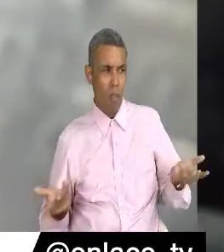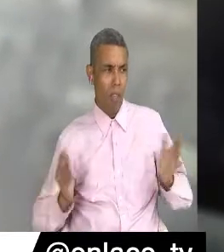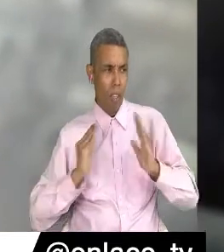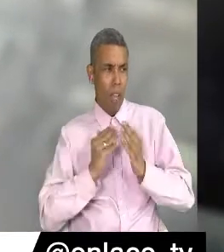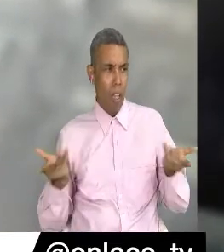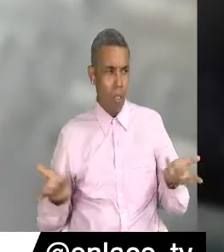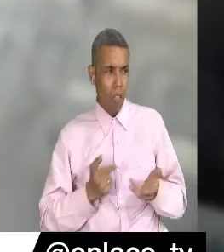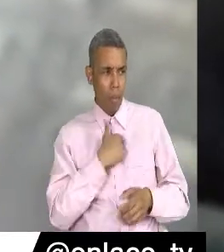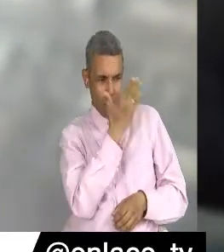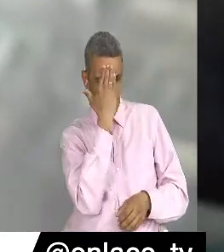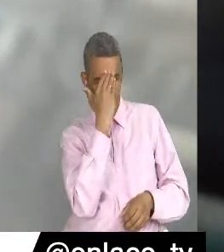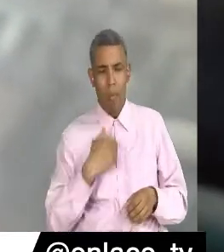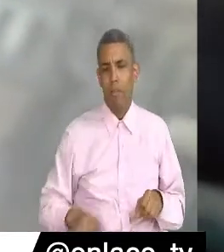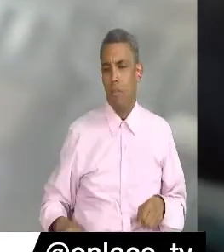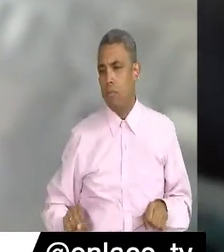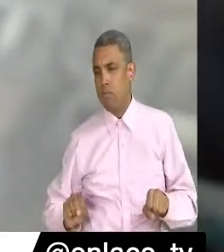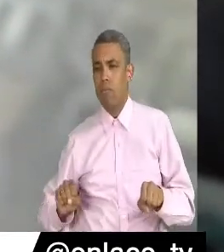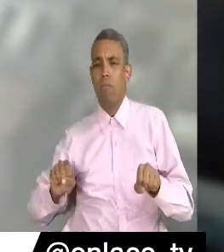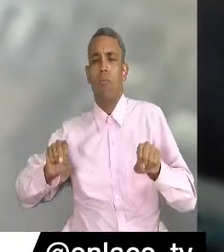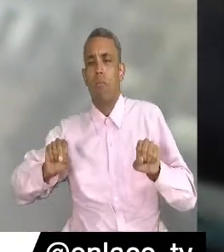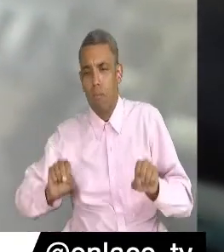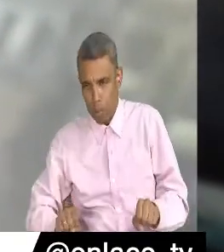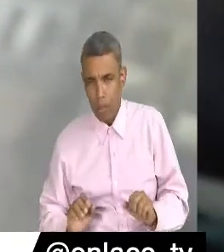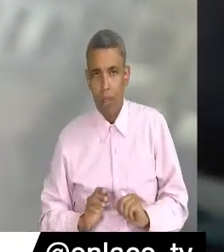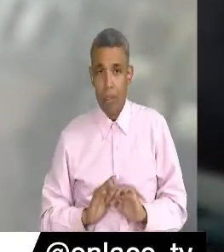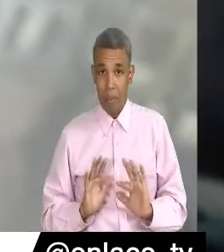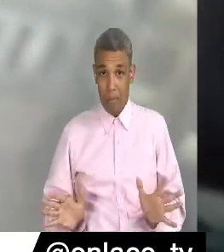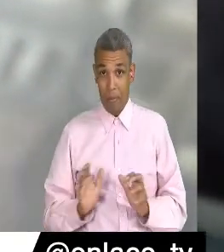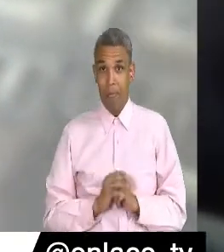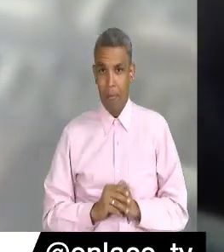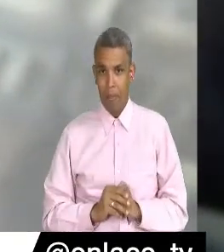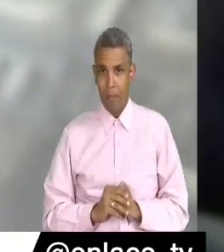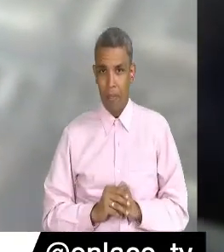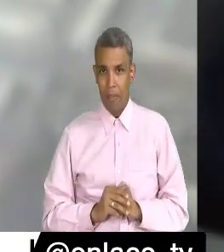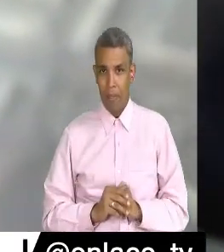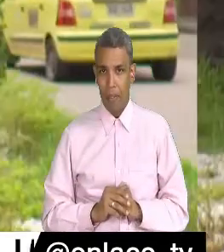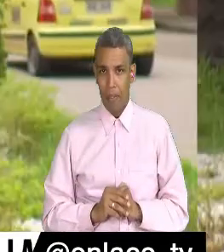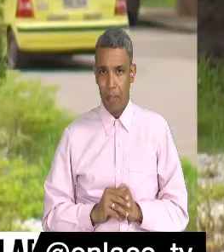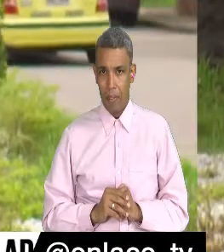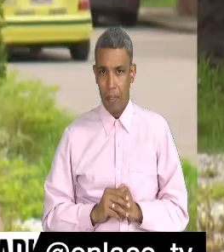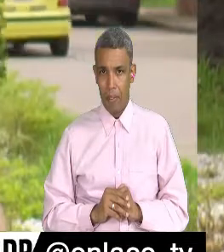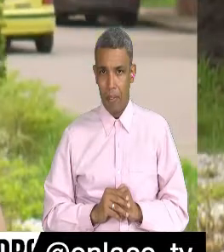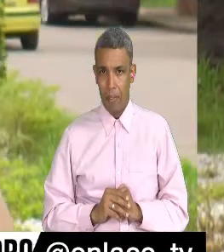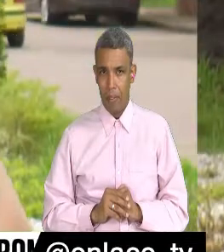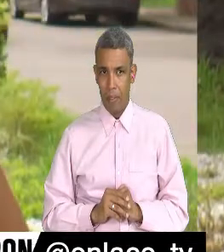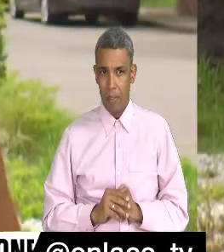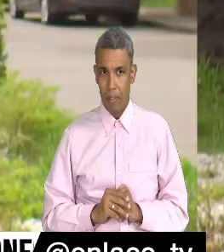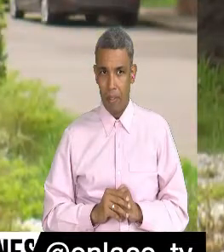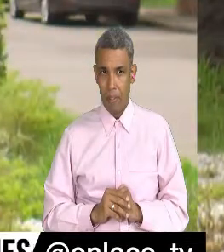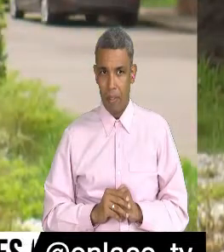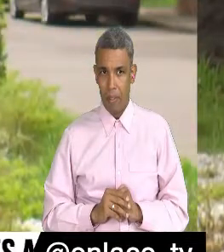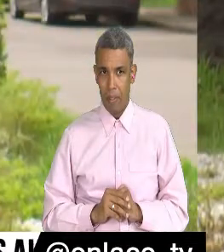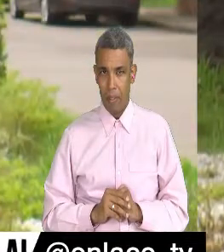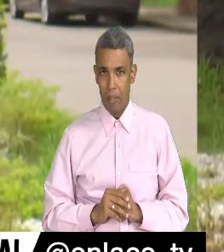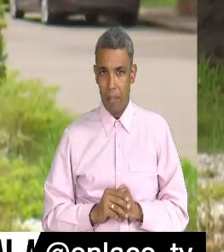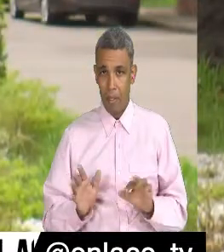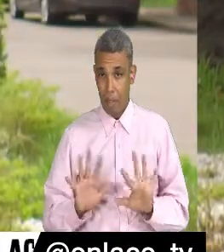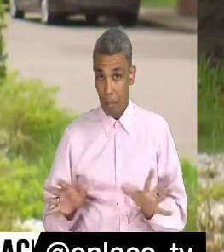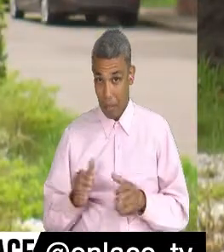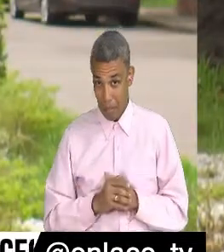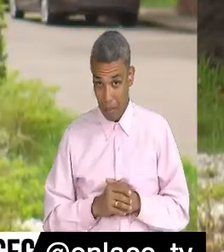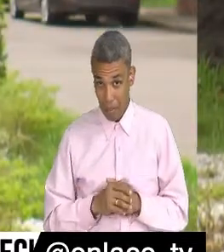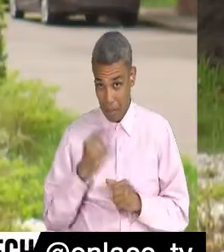pongo yo el traje del trabajo. Necesito que usted me entregue las llaves para yo ir a tanquearle la moto y hacer